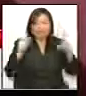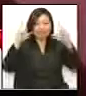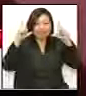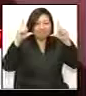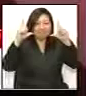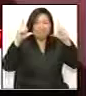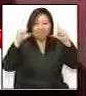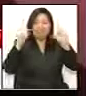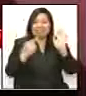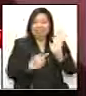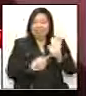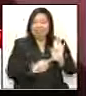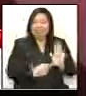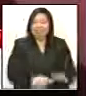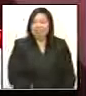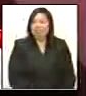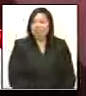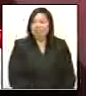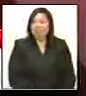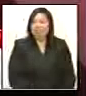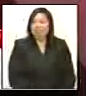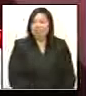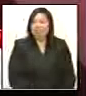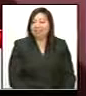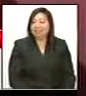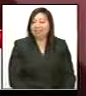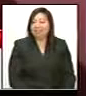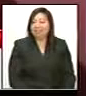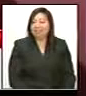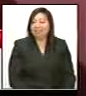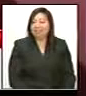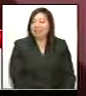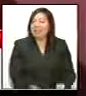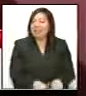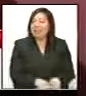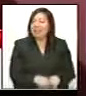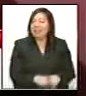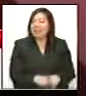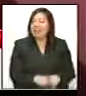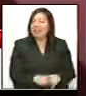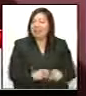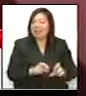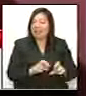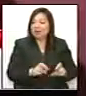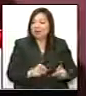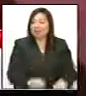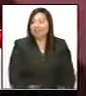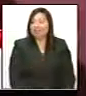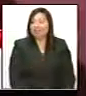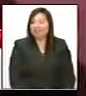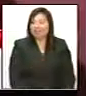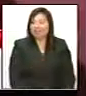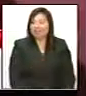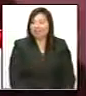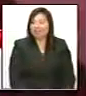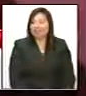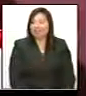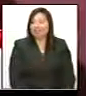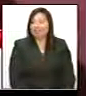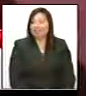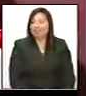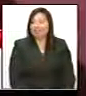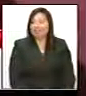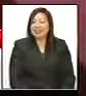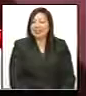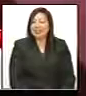para el récord del Congreso de la República y también del Frente Parlamentario, siendo las 20 para la 1